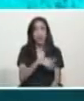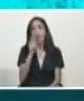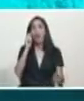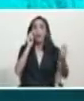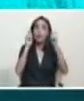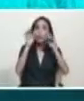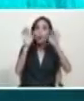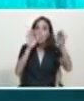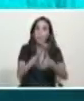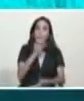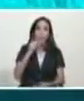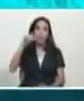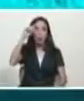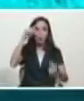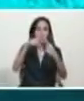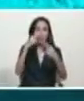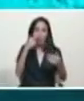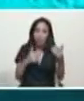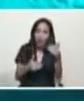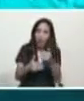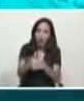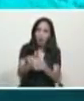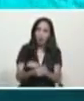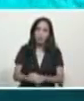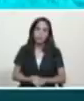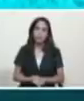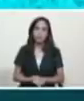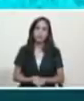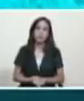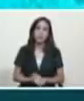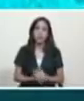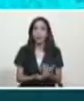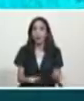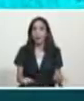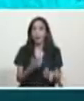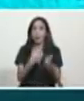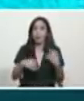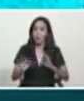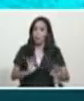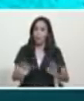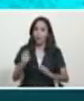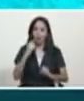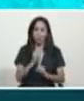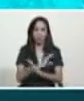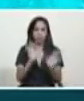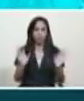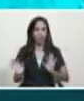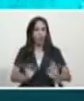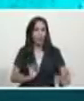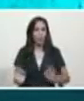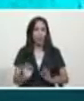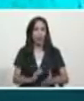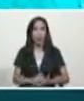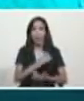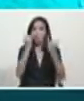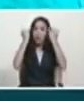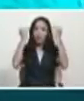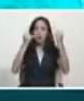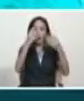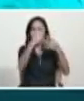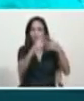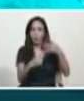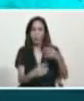turístico para los años que están por venir, y creo que estamos preparados ya. Hemos creado todas las